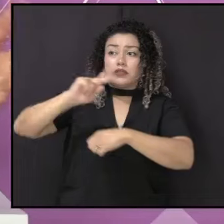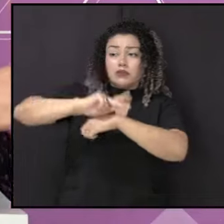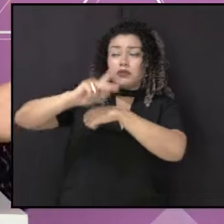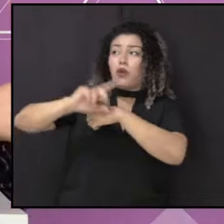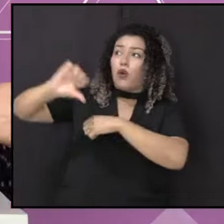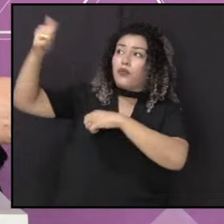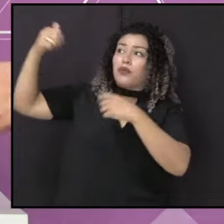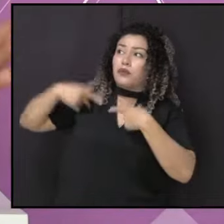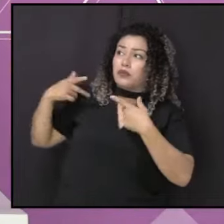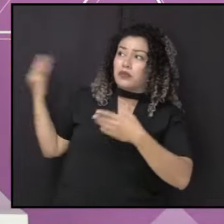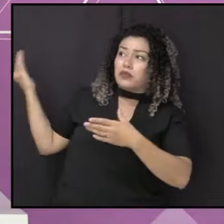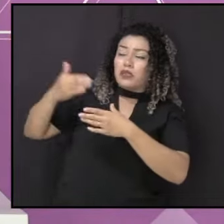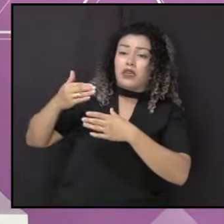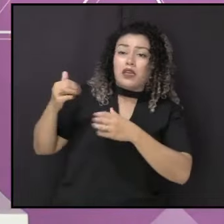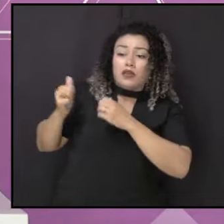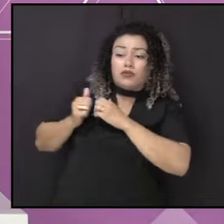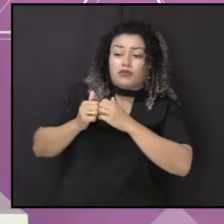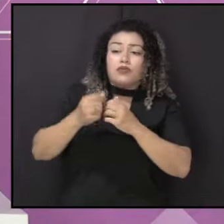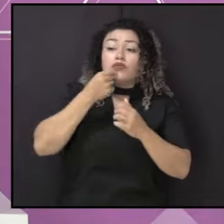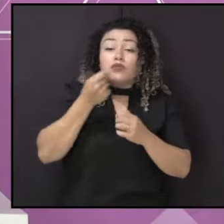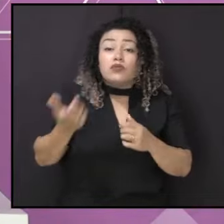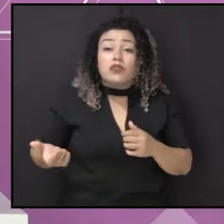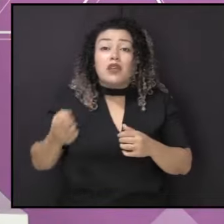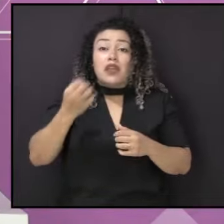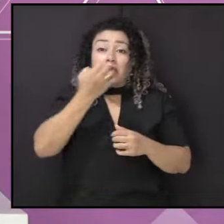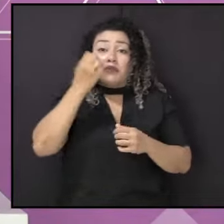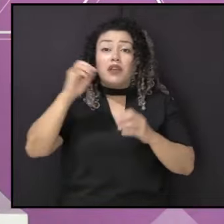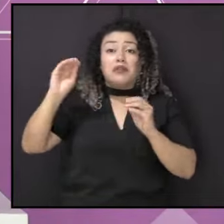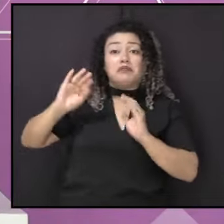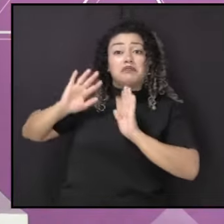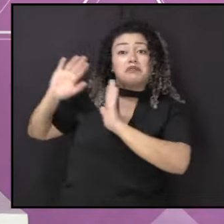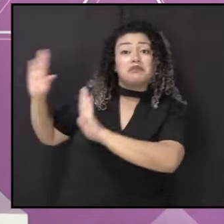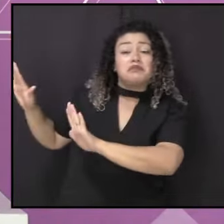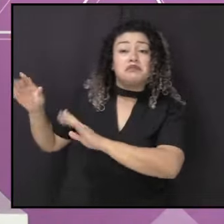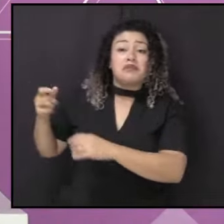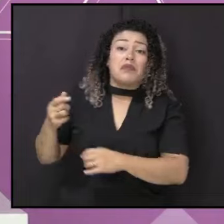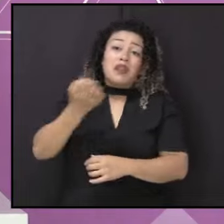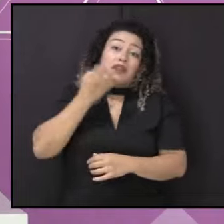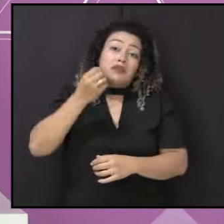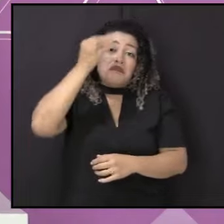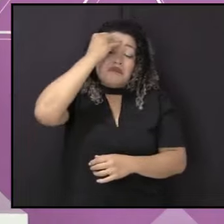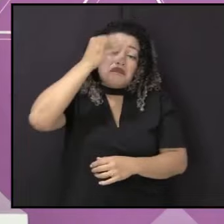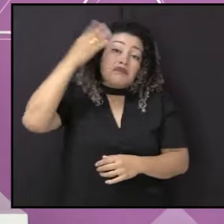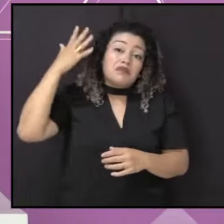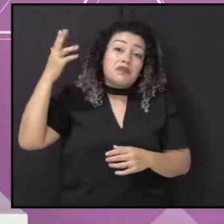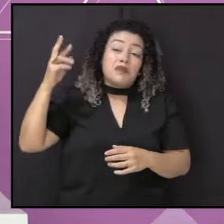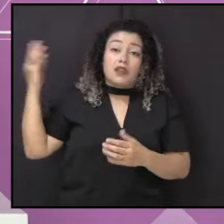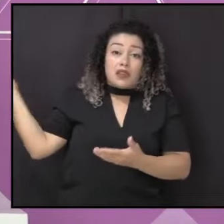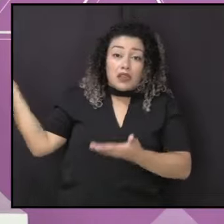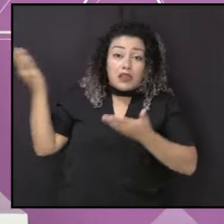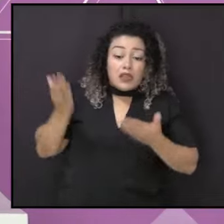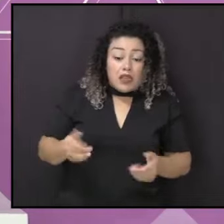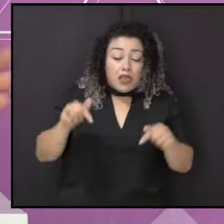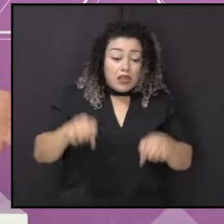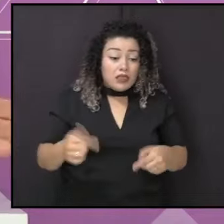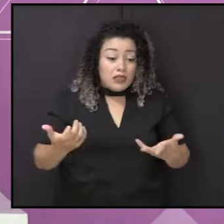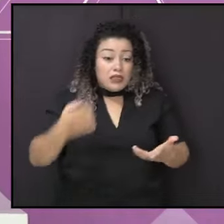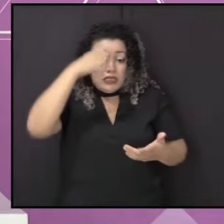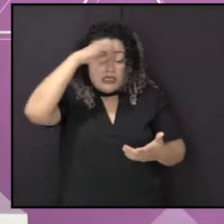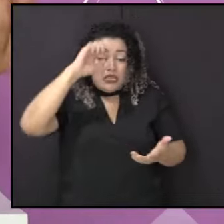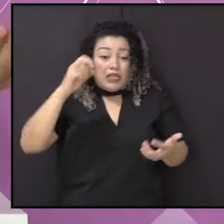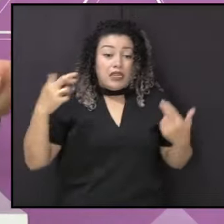y desafortunadamente dejan sus escuelas y dejan todo inconcluso. En ese trayecto también es importante que hagamos ese tipo de actividades.